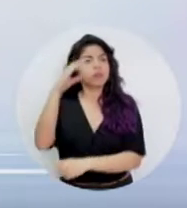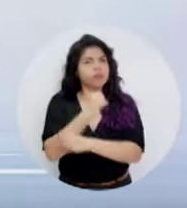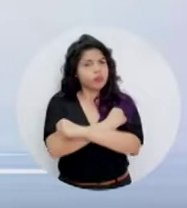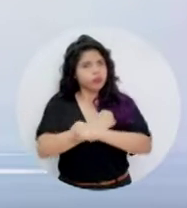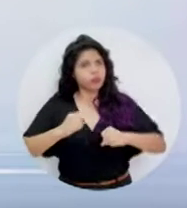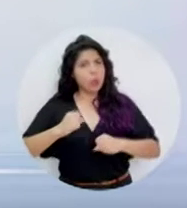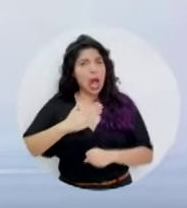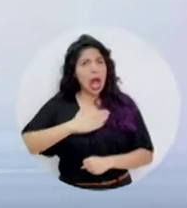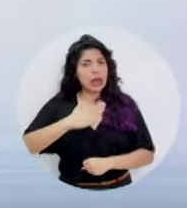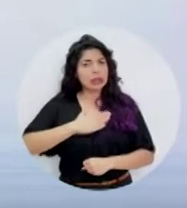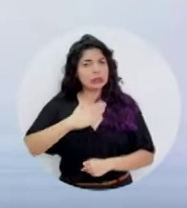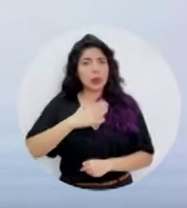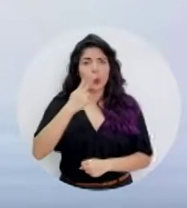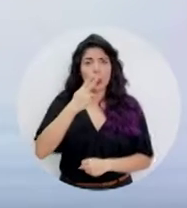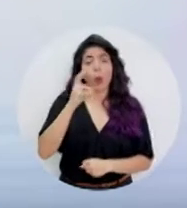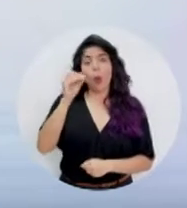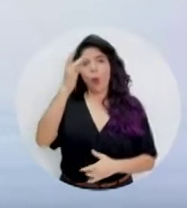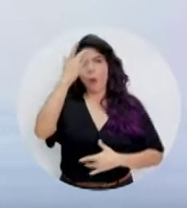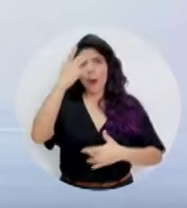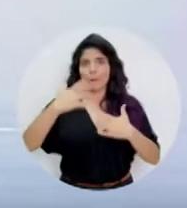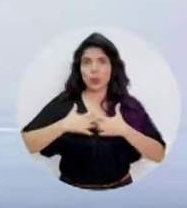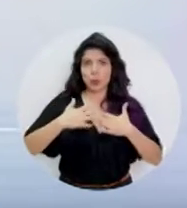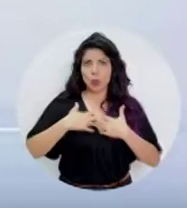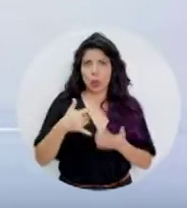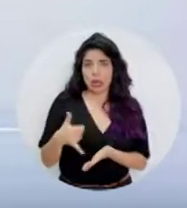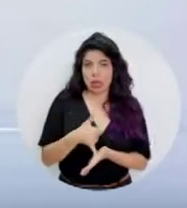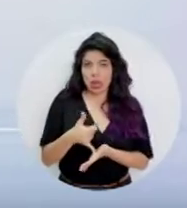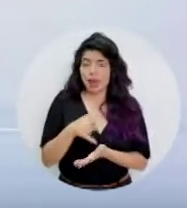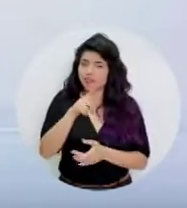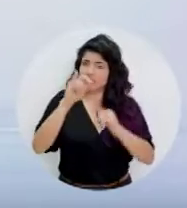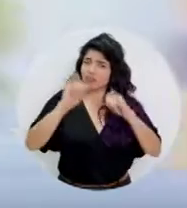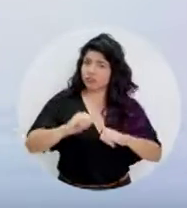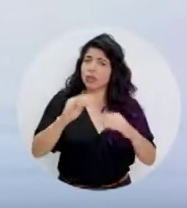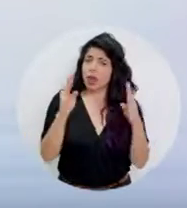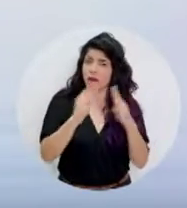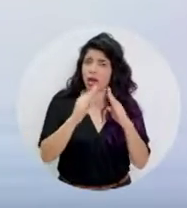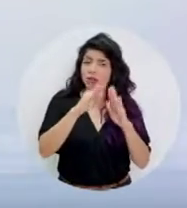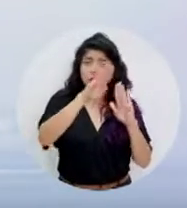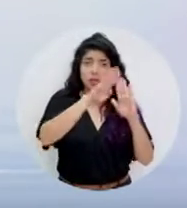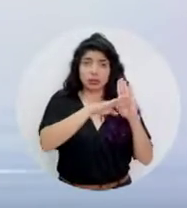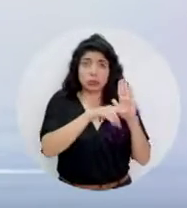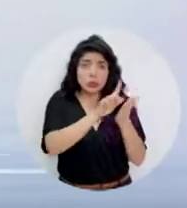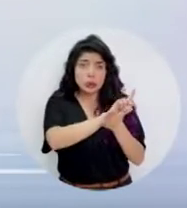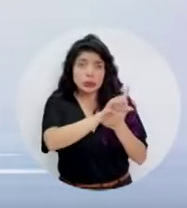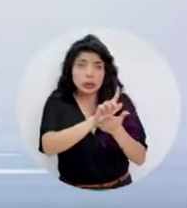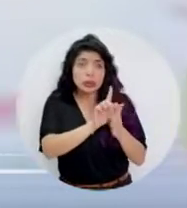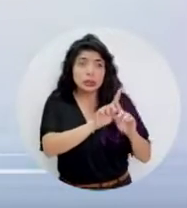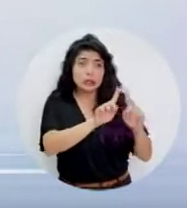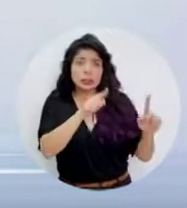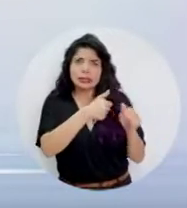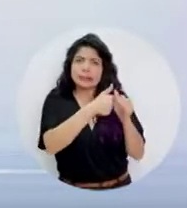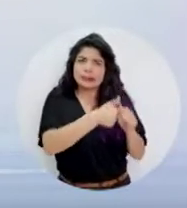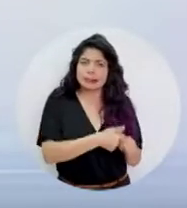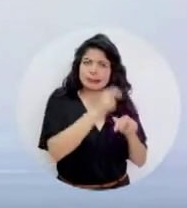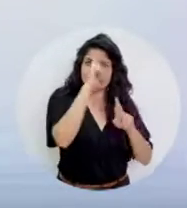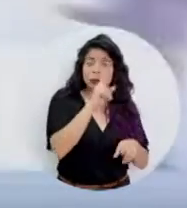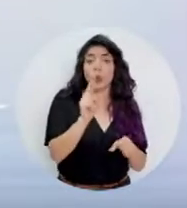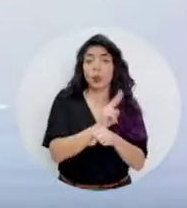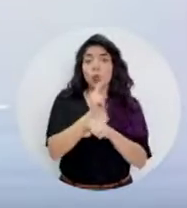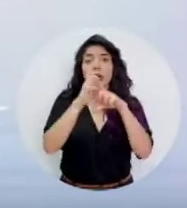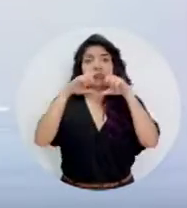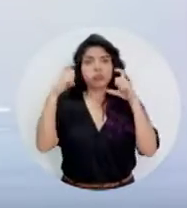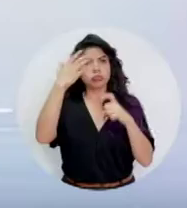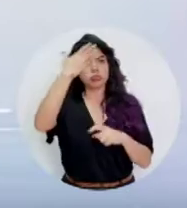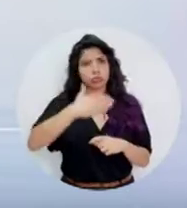según esta institución tienen cinco veces más probabilidad de tener un desenlace fatal o morir las personas que tienen